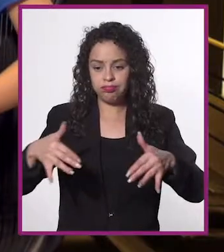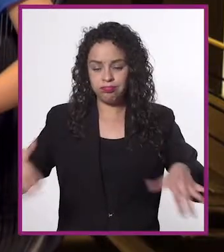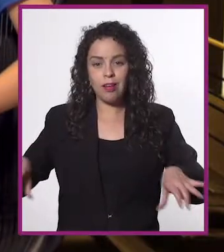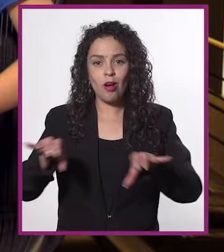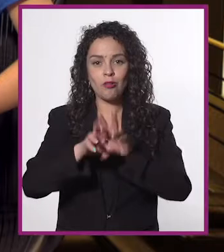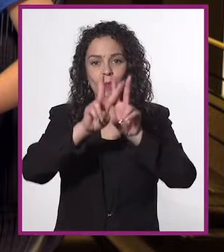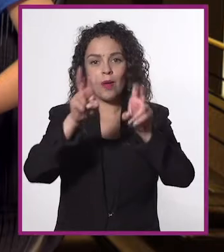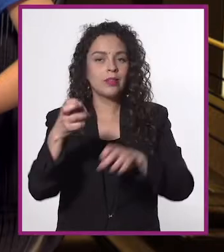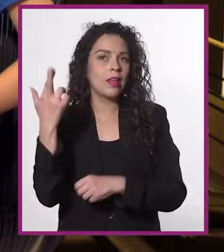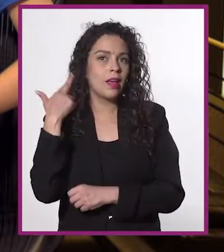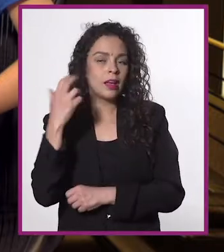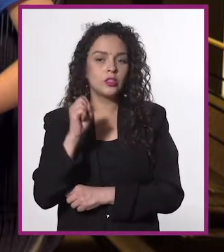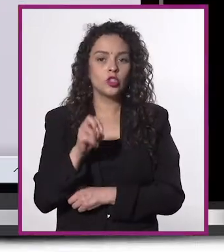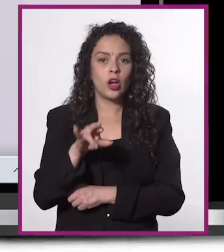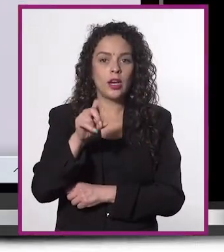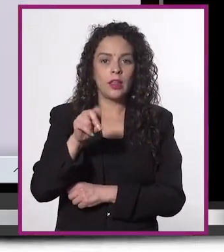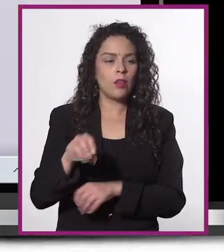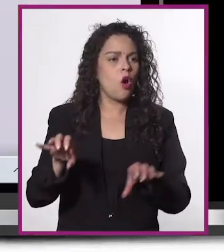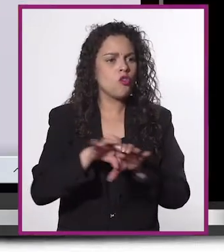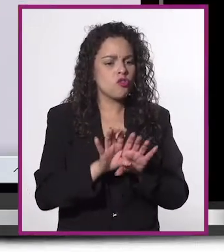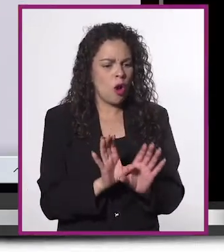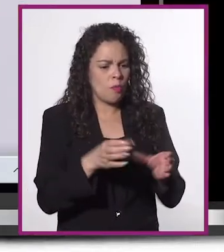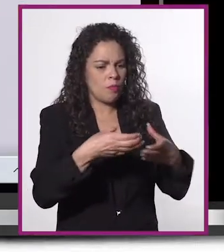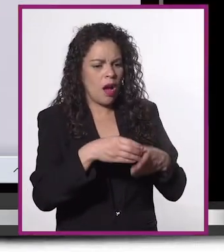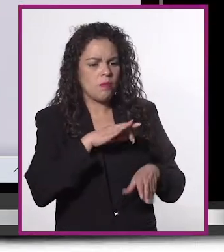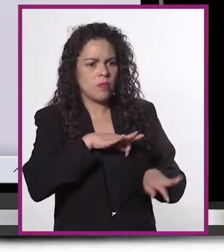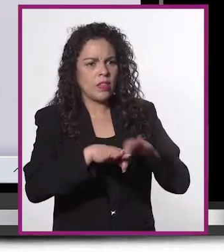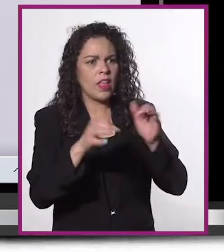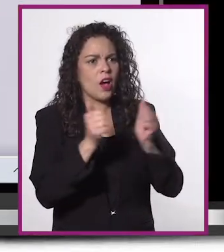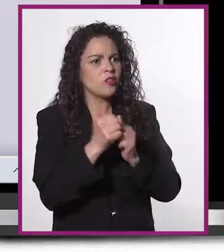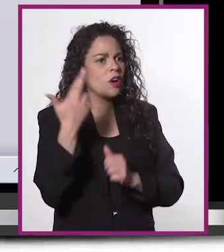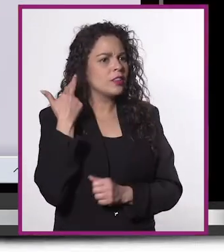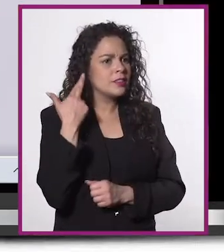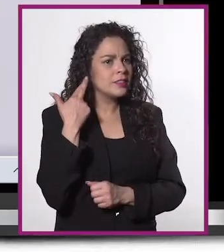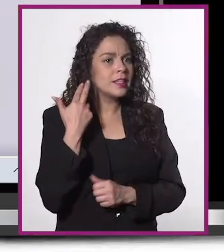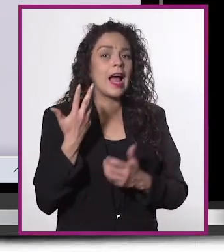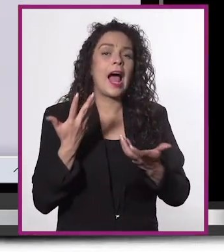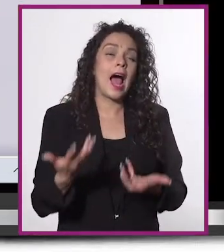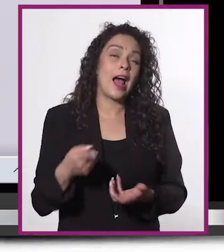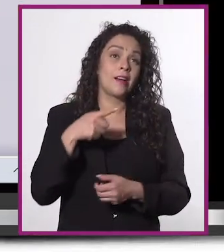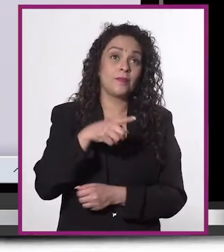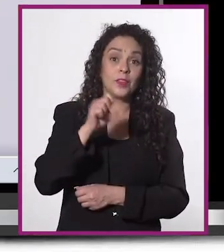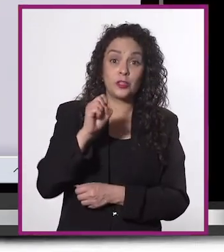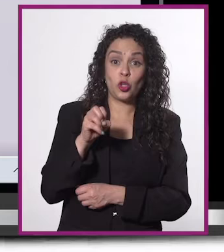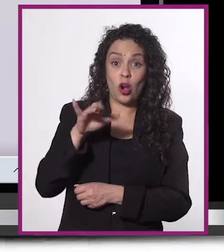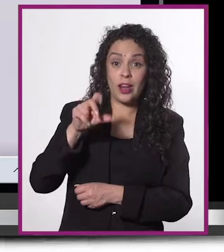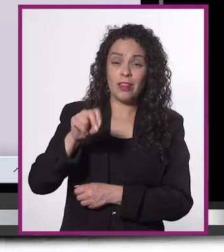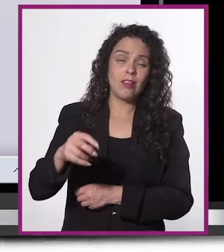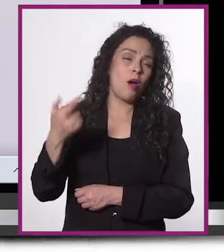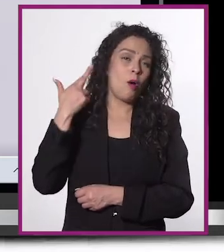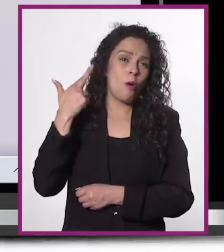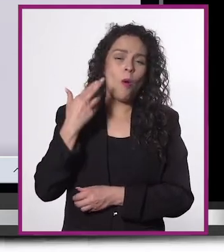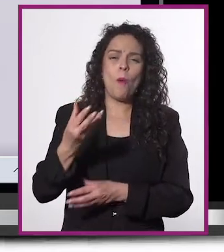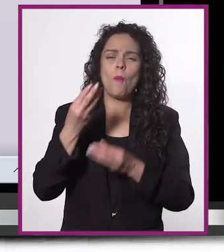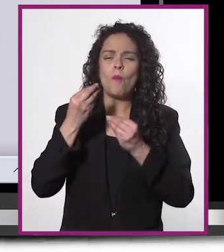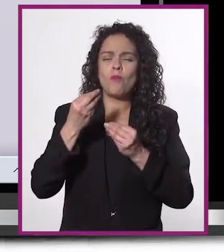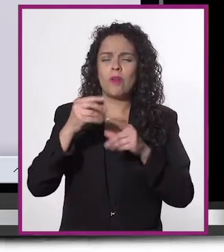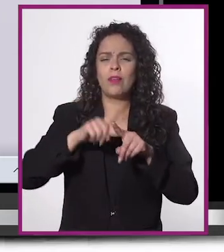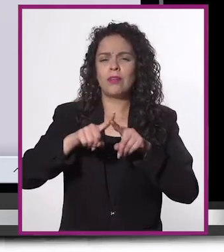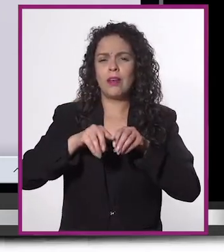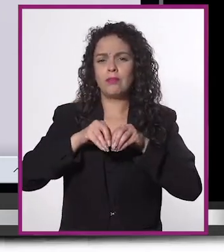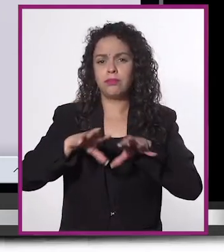se trabaja con el sonido en un colectivo? Pues del sonido se desprenden muchas tareas y en